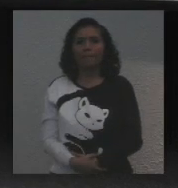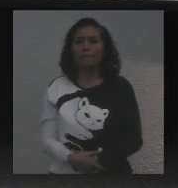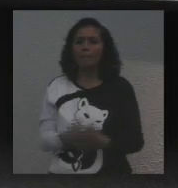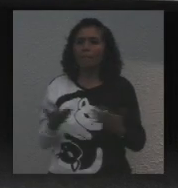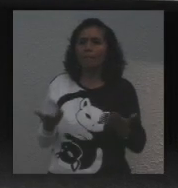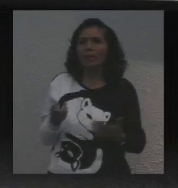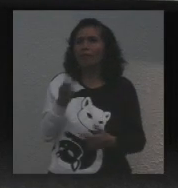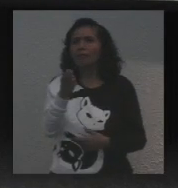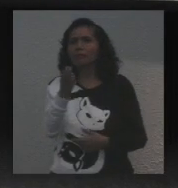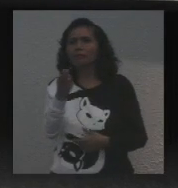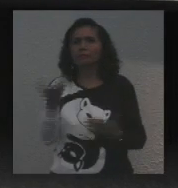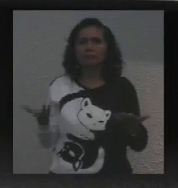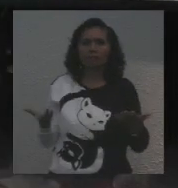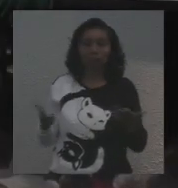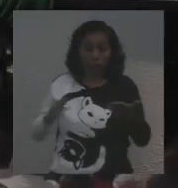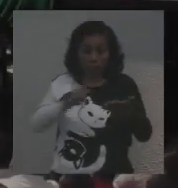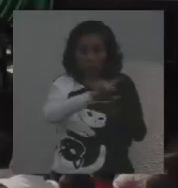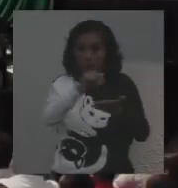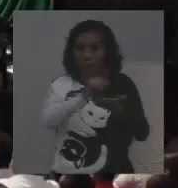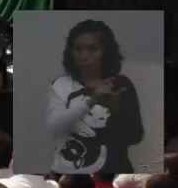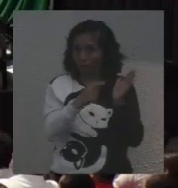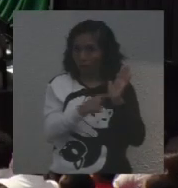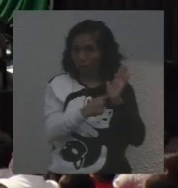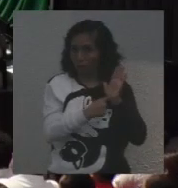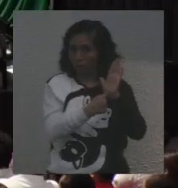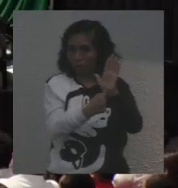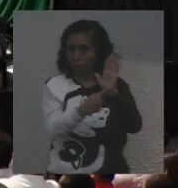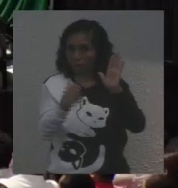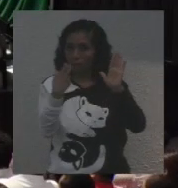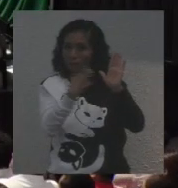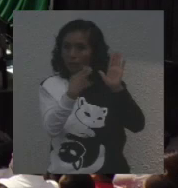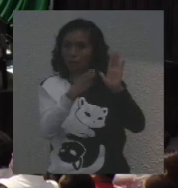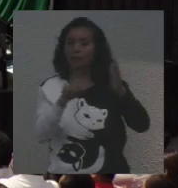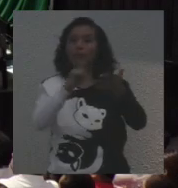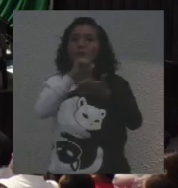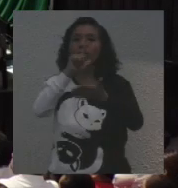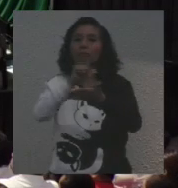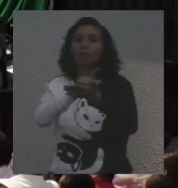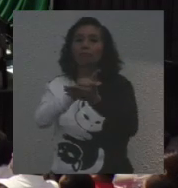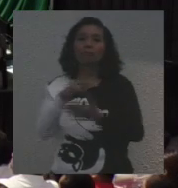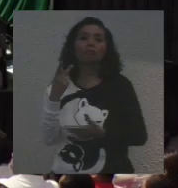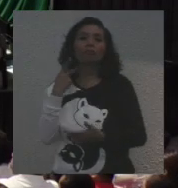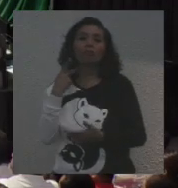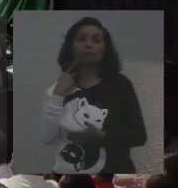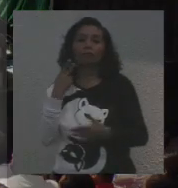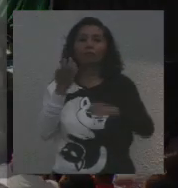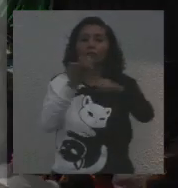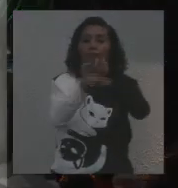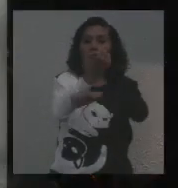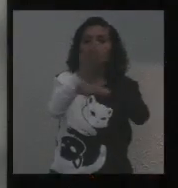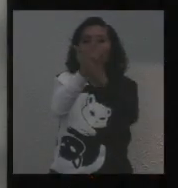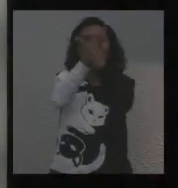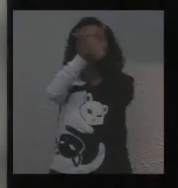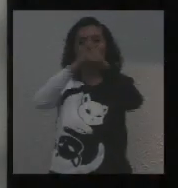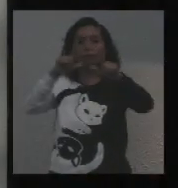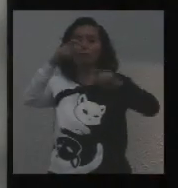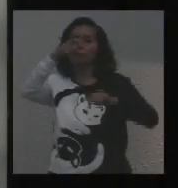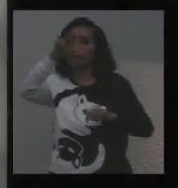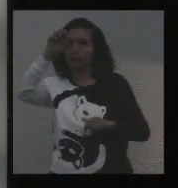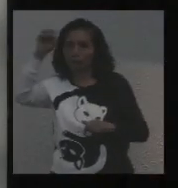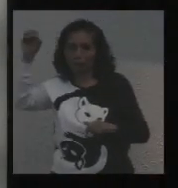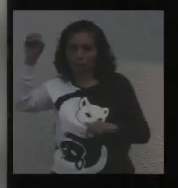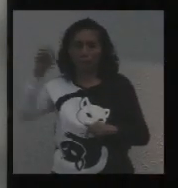Este es el decreto por el que se promulga la Constitución Política del Estado Libre y Soberano de Quintana